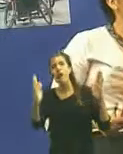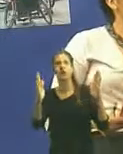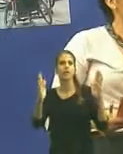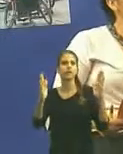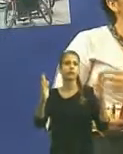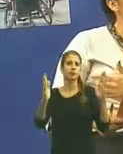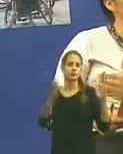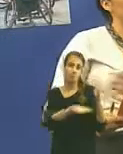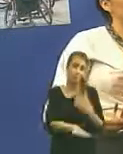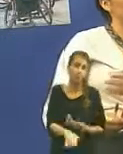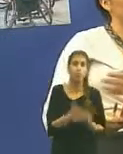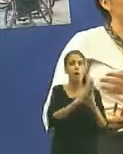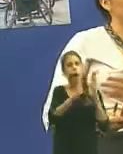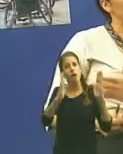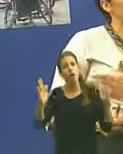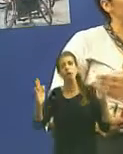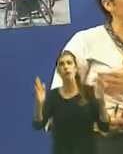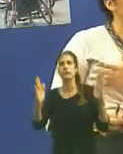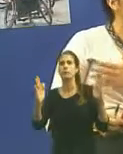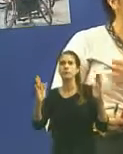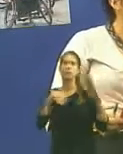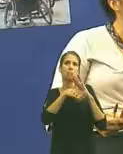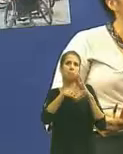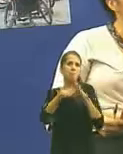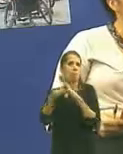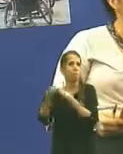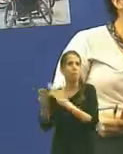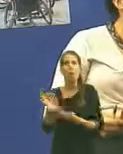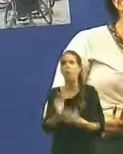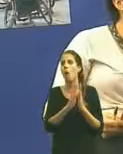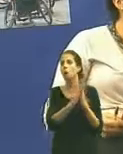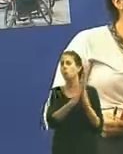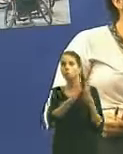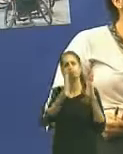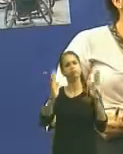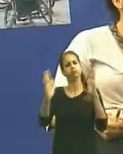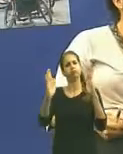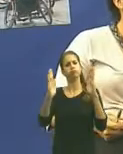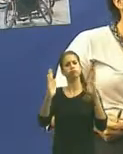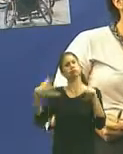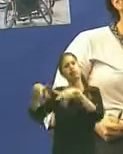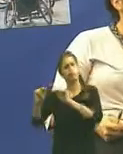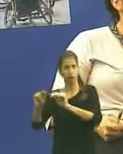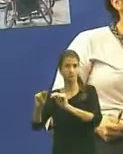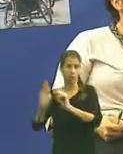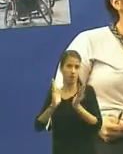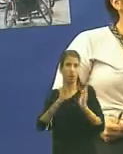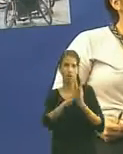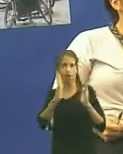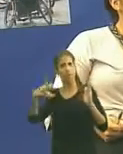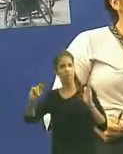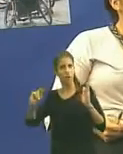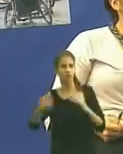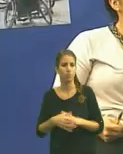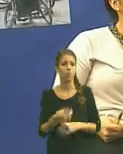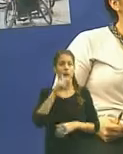¿Se puede considerar algo para, digamos, para analizar en la continuidad del tiempo o algo en un periodo completo? Sí, nosotros